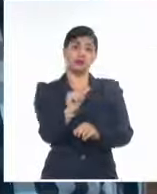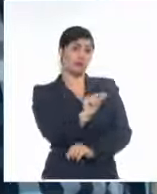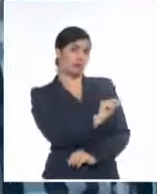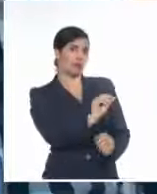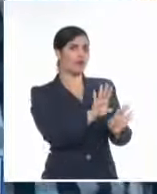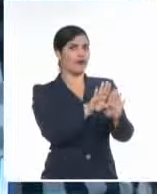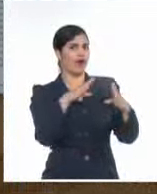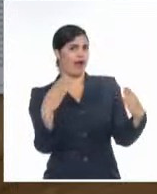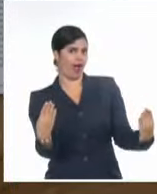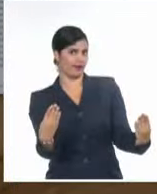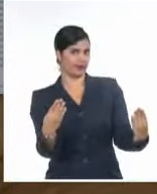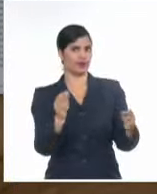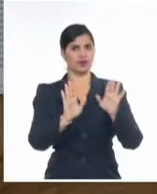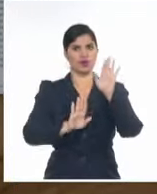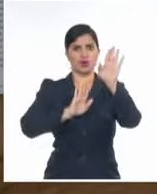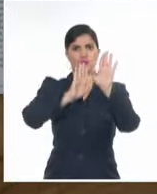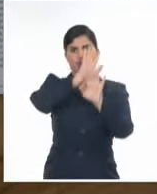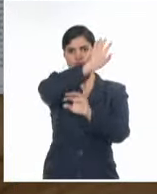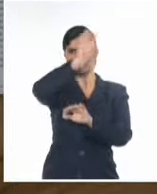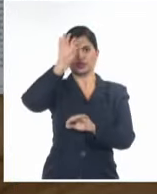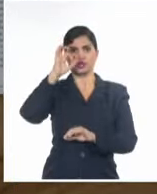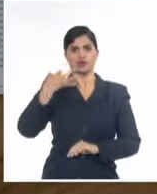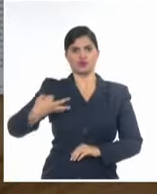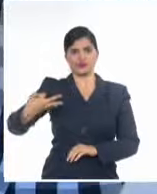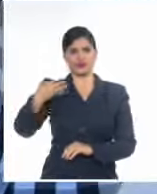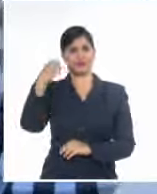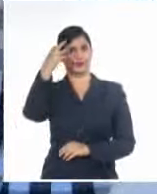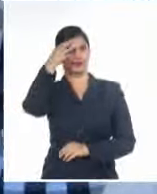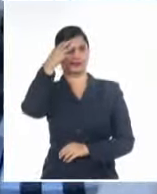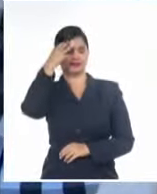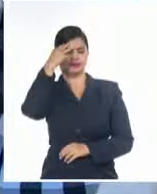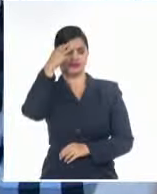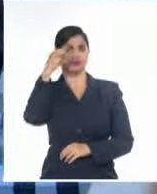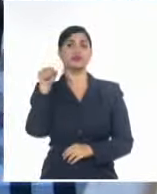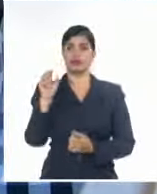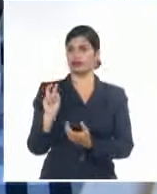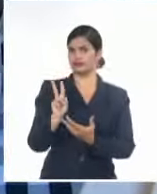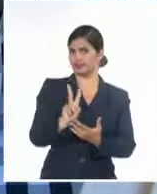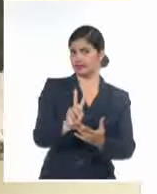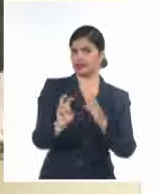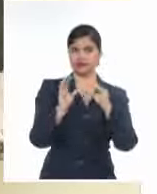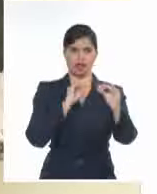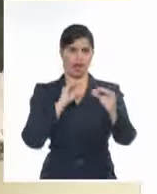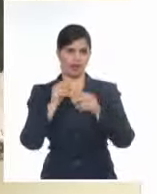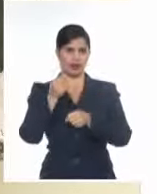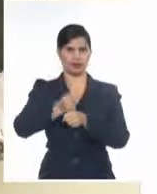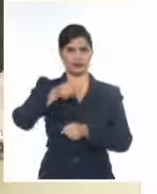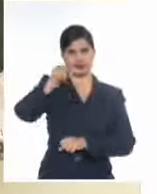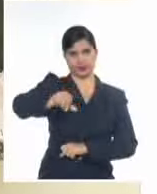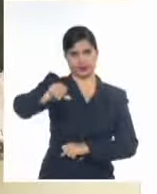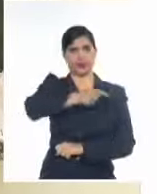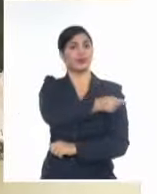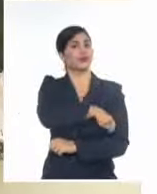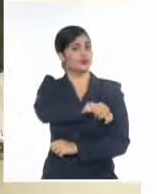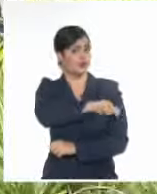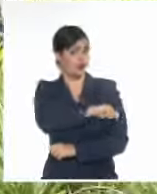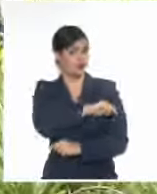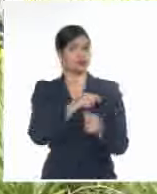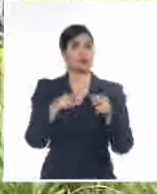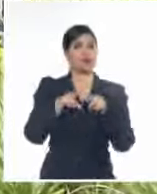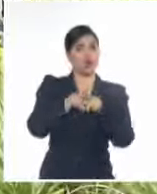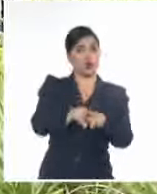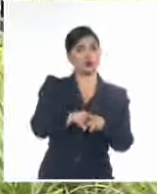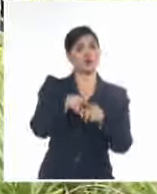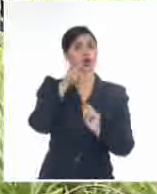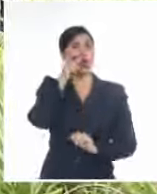Mausoleo San Lorenzo del Tercer Frente Oriental, Dr. Mario Muñoz Monroy, de Santiago de Cuba. En compañía de Manuel Falcón